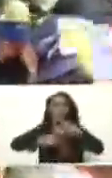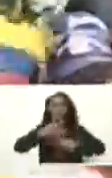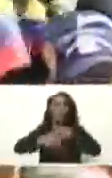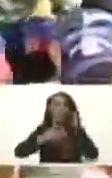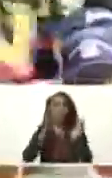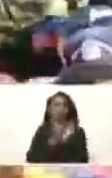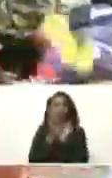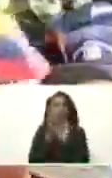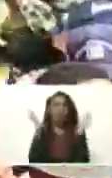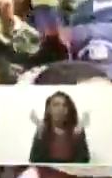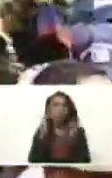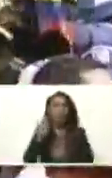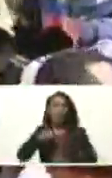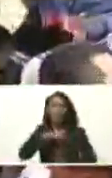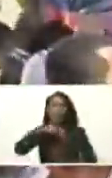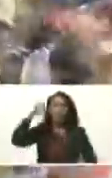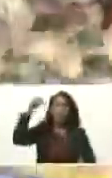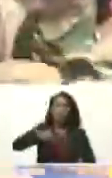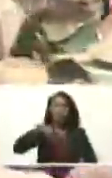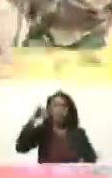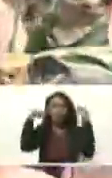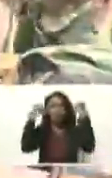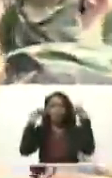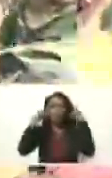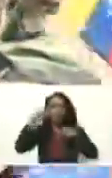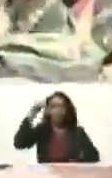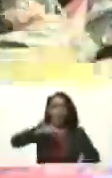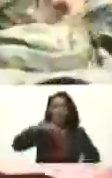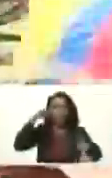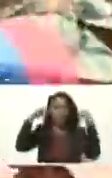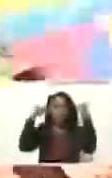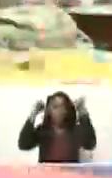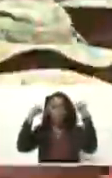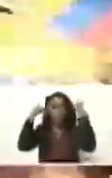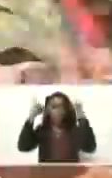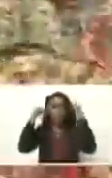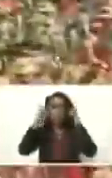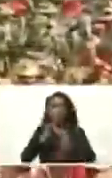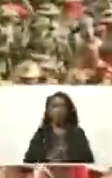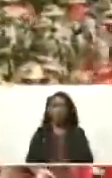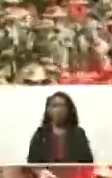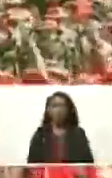Abril. Y aquí estamos conmemorándolo, aquí estamos celebrándolo.